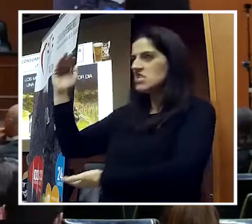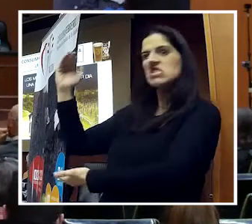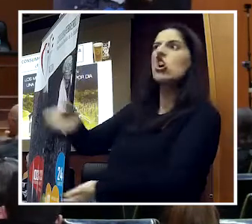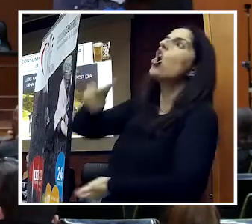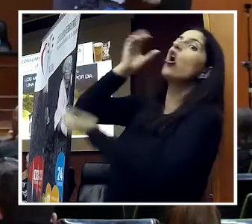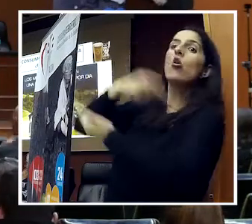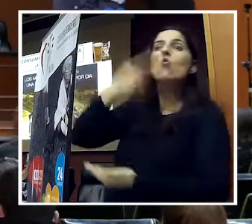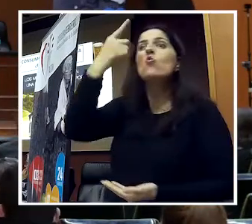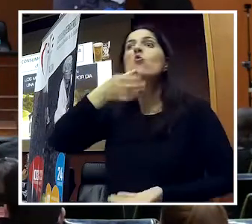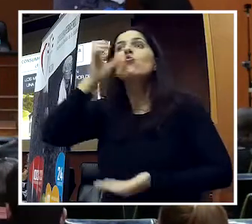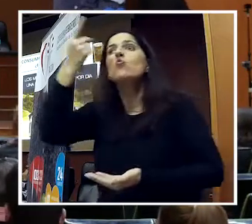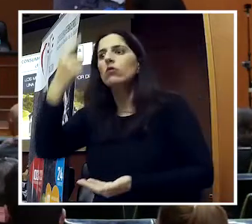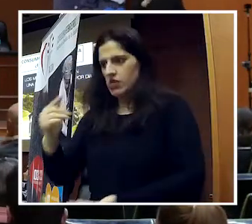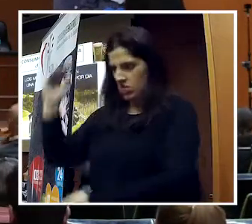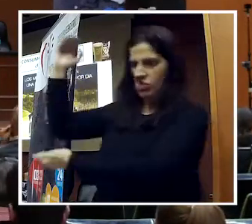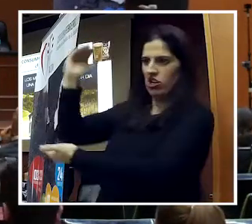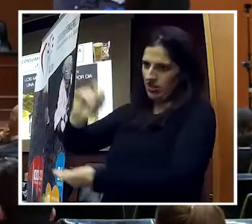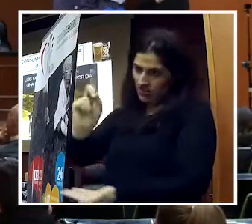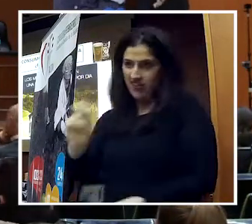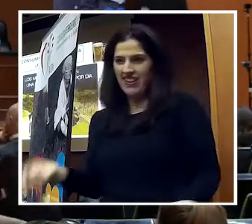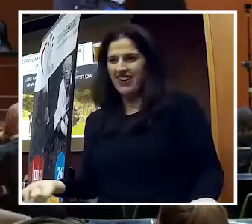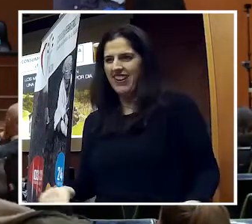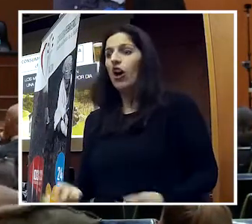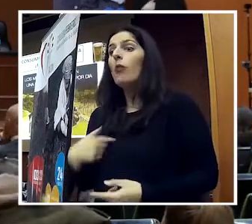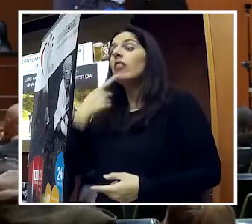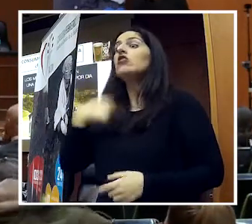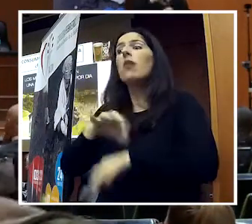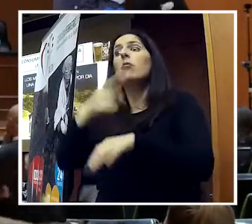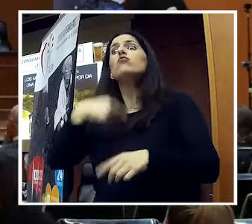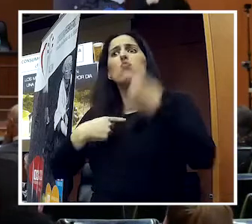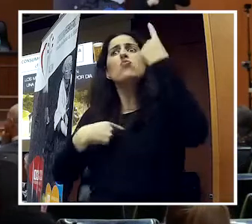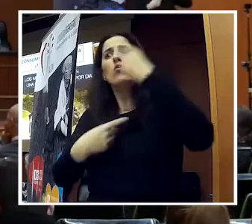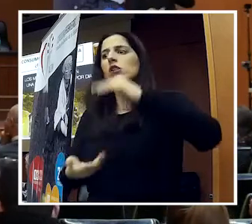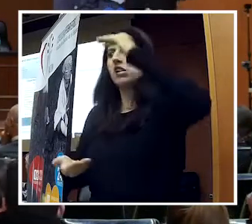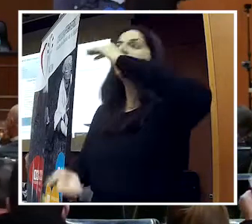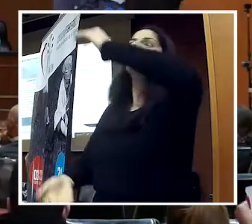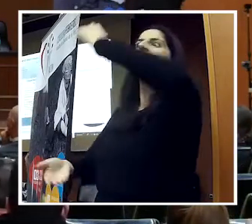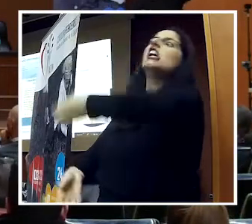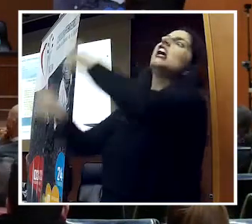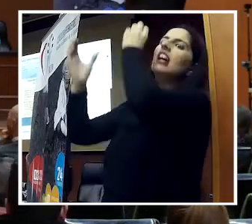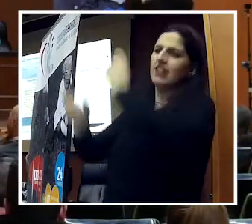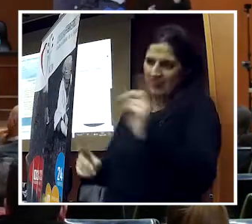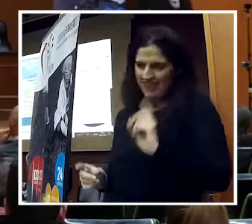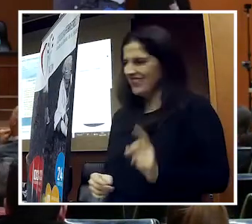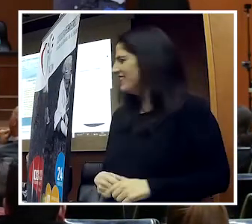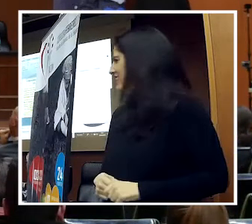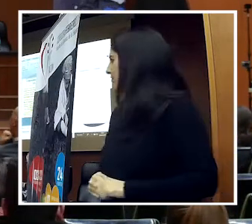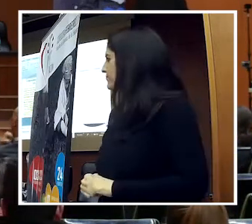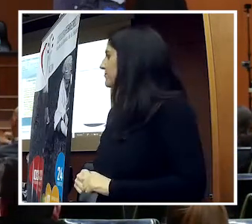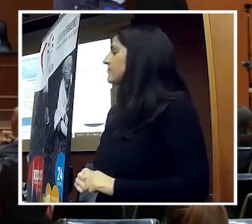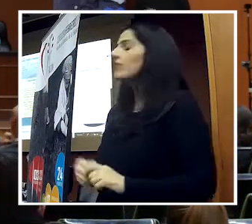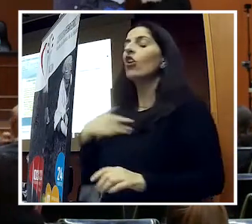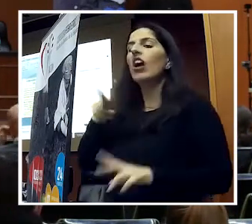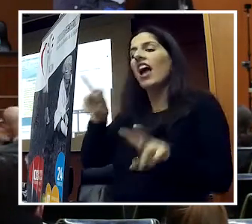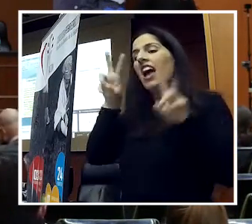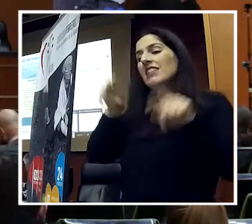médico me ha dicho que me puedo tomar una, pues ala, pedazo de copón, ¿no? Yo al respecto del alcohol tengo algún